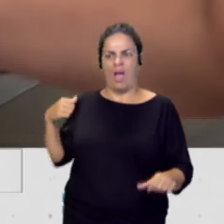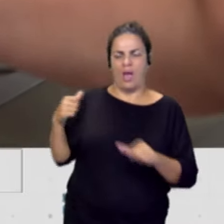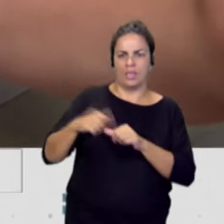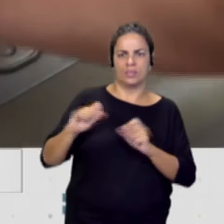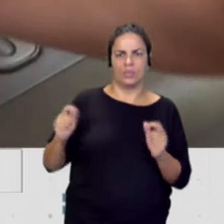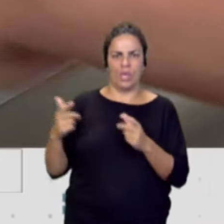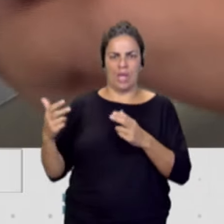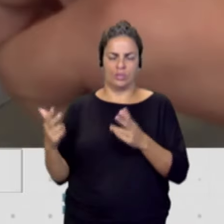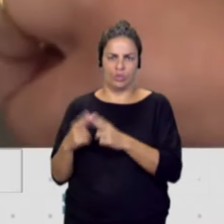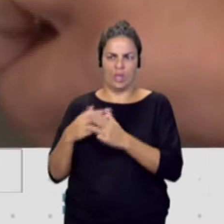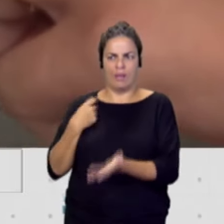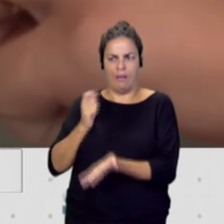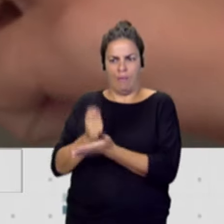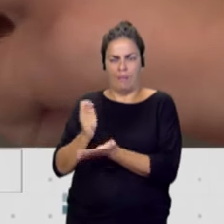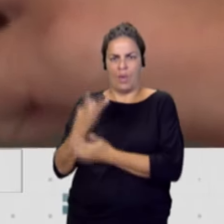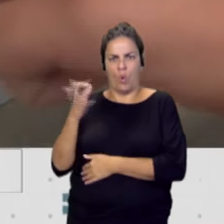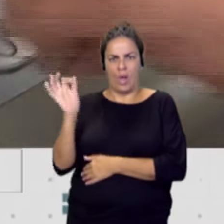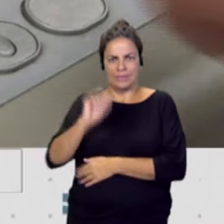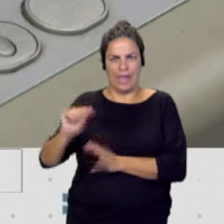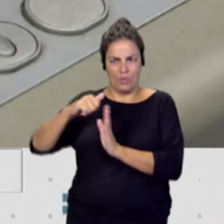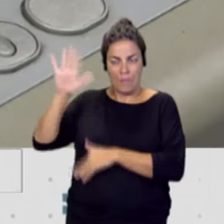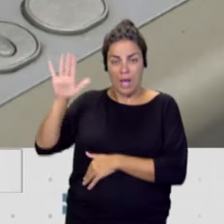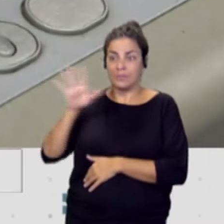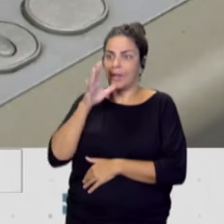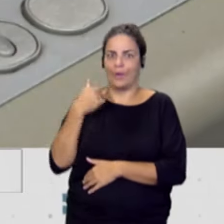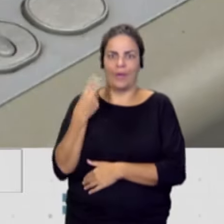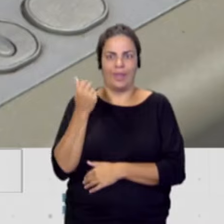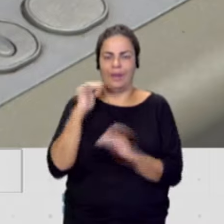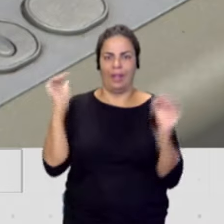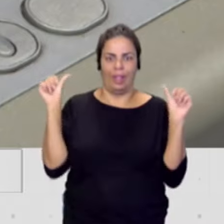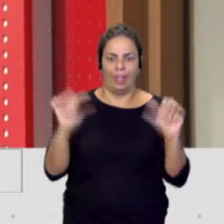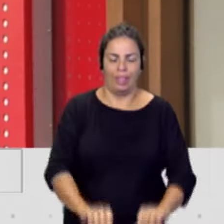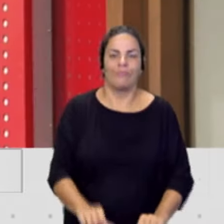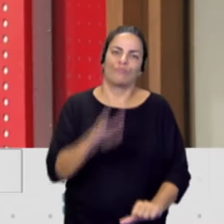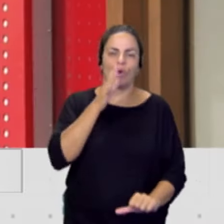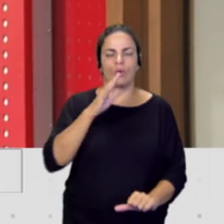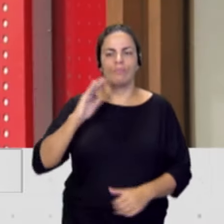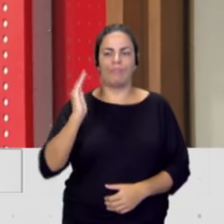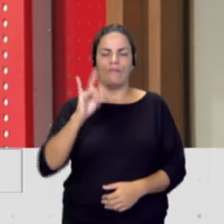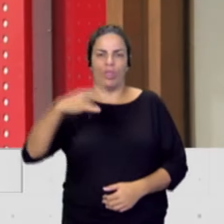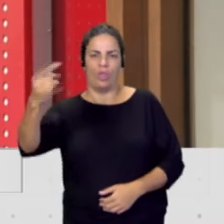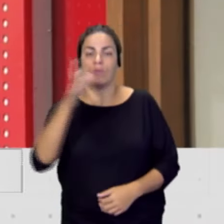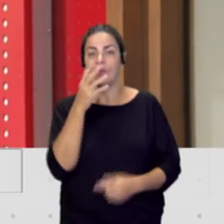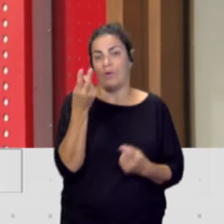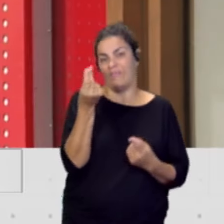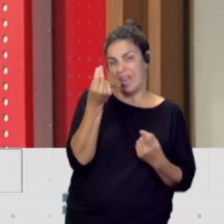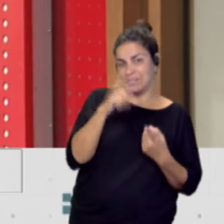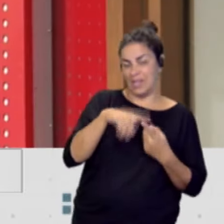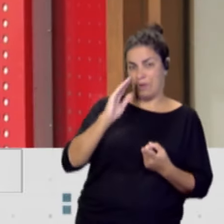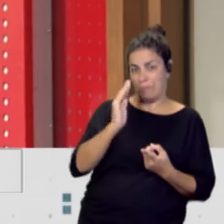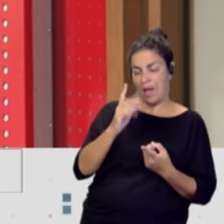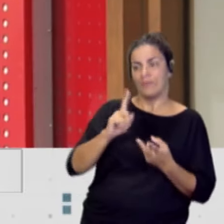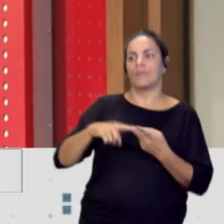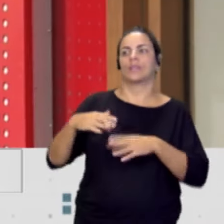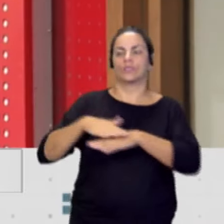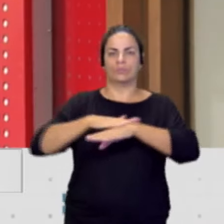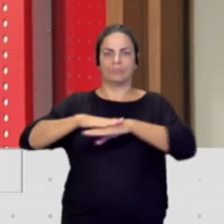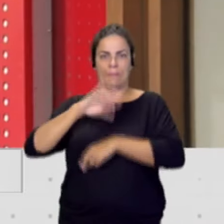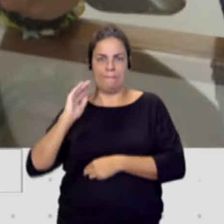Social, que se ha arruinado por un doble castigo, un castigo financiero y un castigo